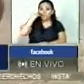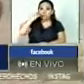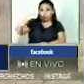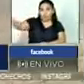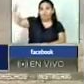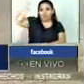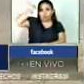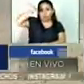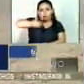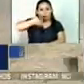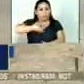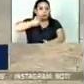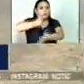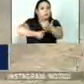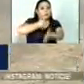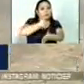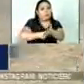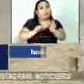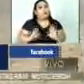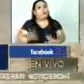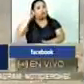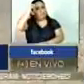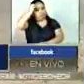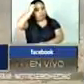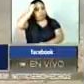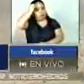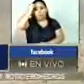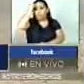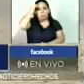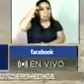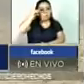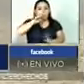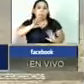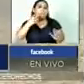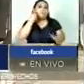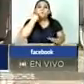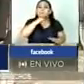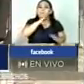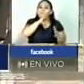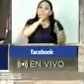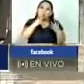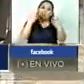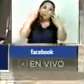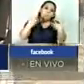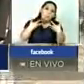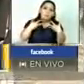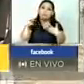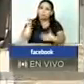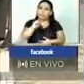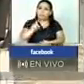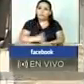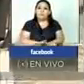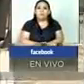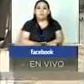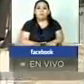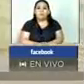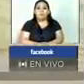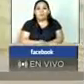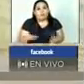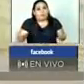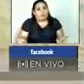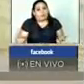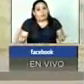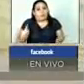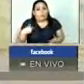que todo requiere lucha, por eso no permitió que una enfermedad lo postrara. Ah, pues sí,